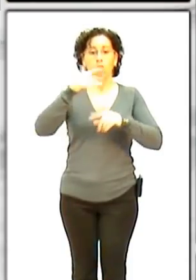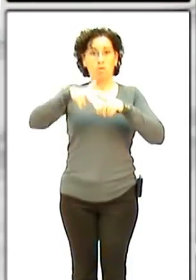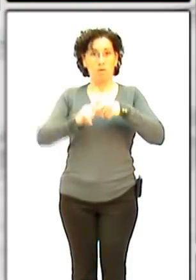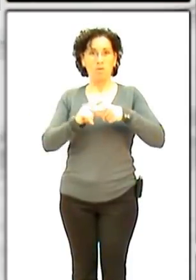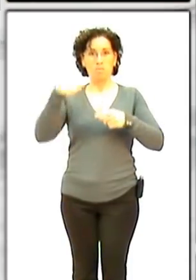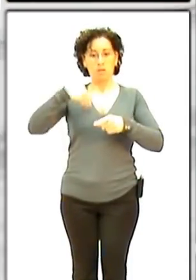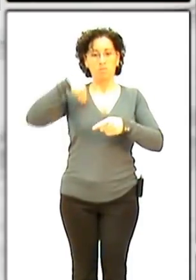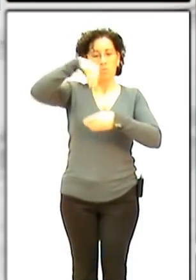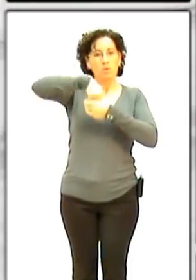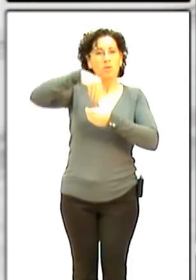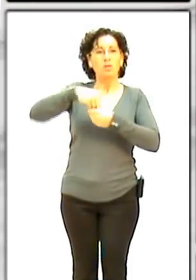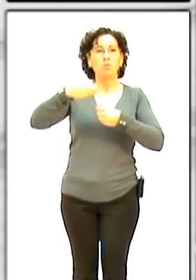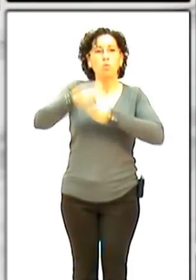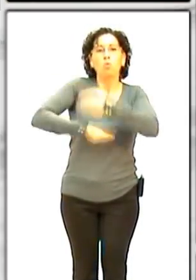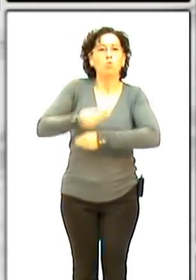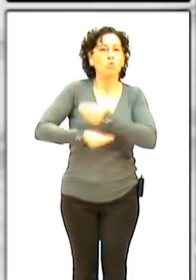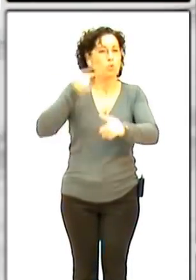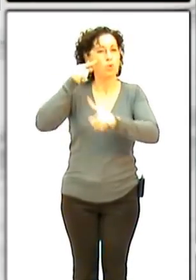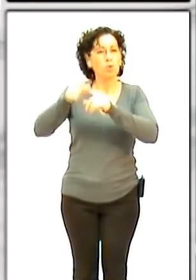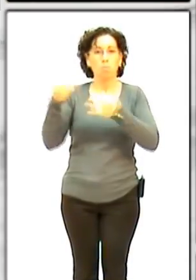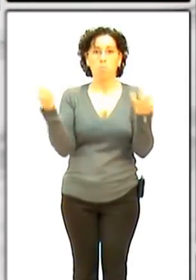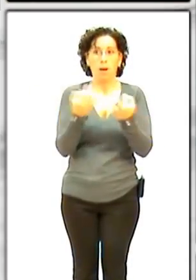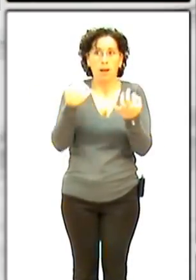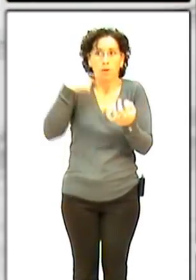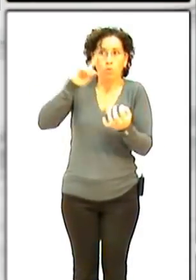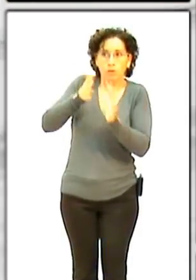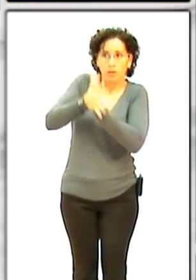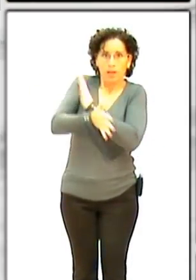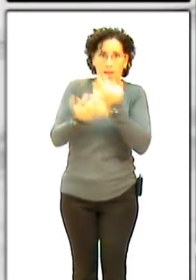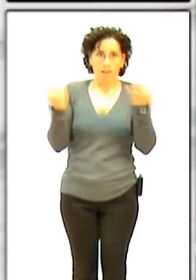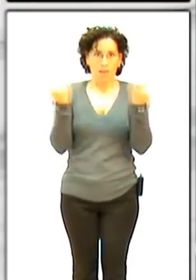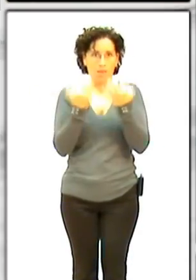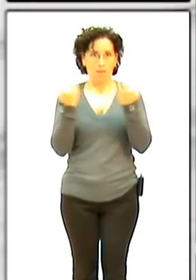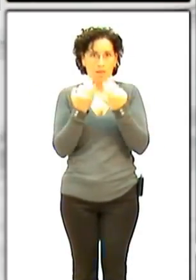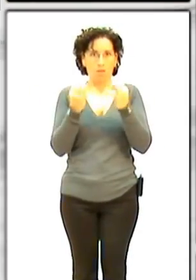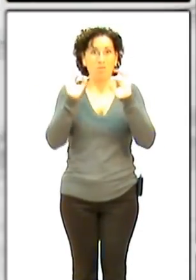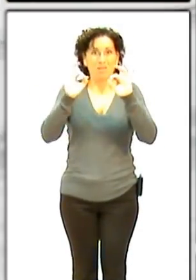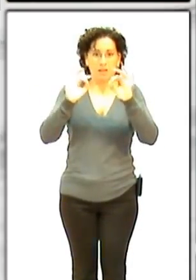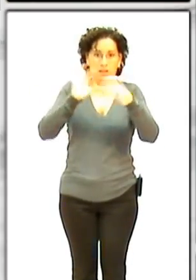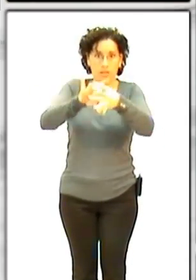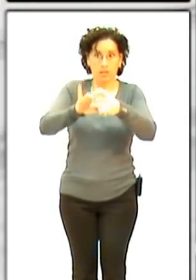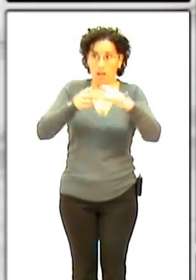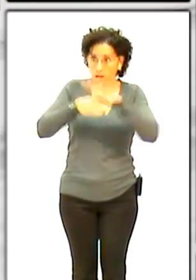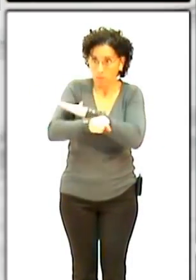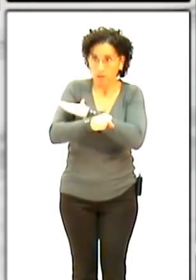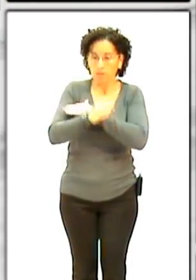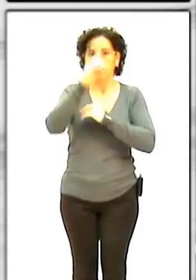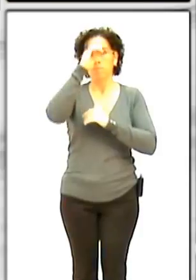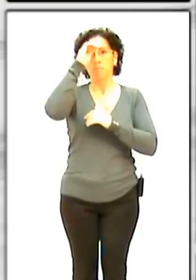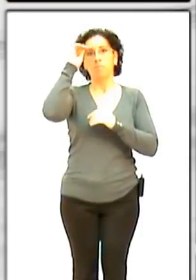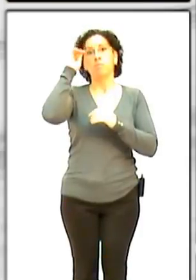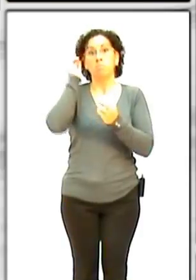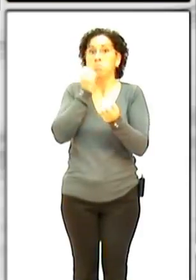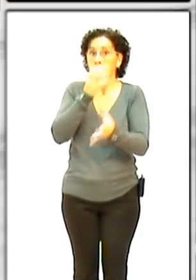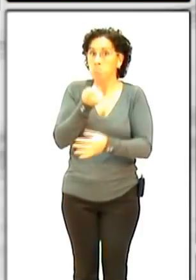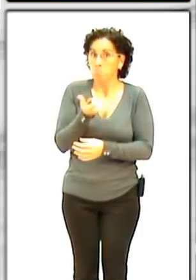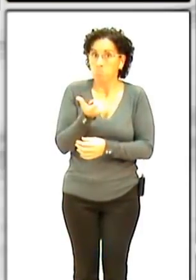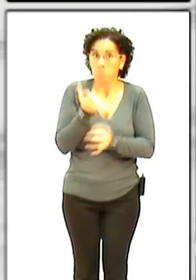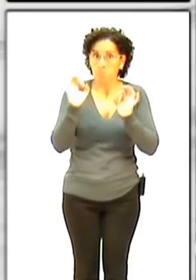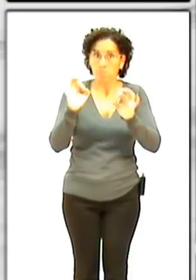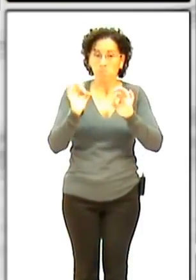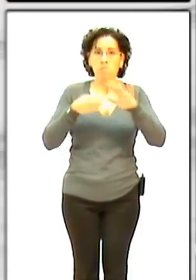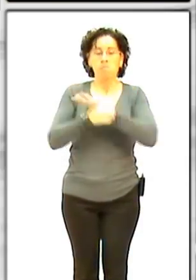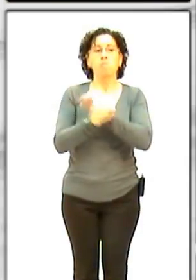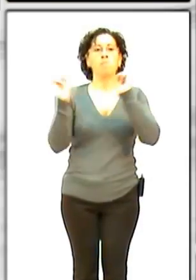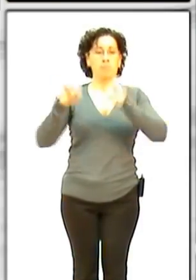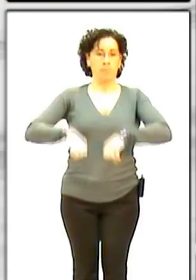esta aplicación dentro del mundo de la accesibilidad. Contamos un poco de qué es la